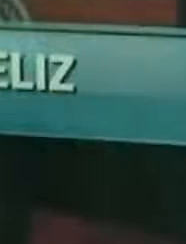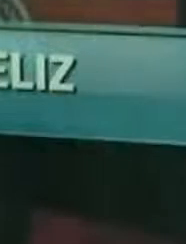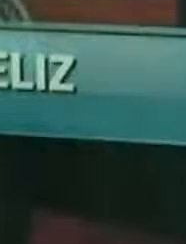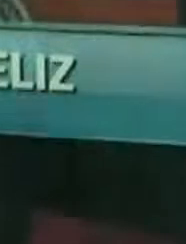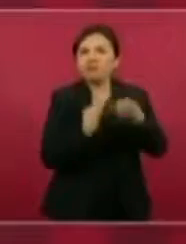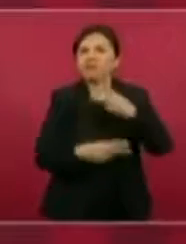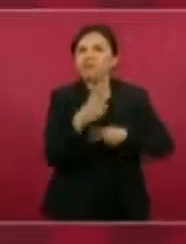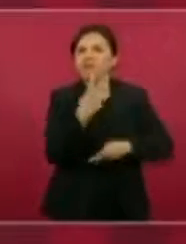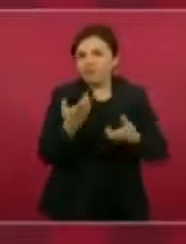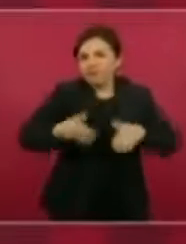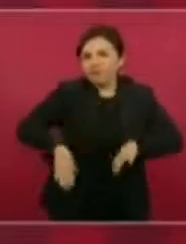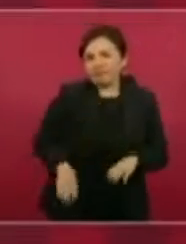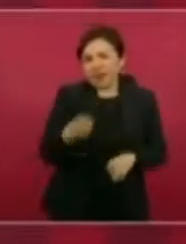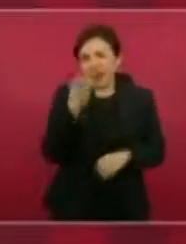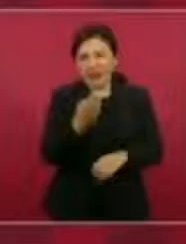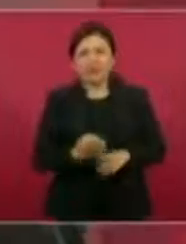feliz.